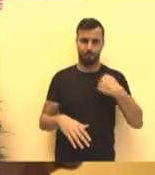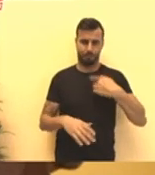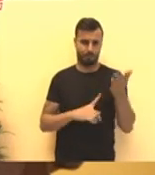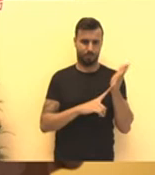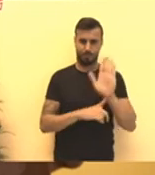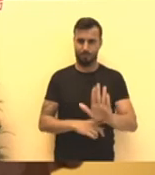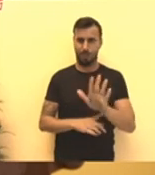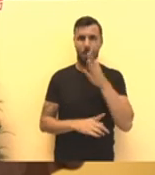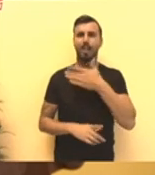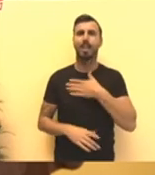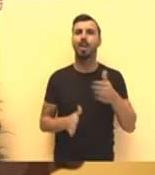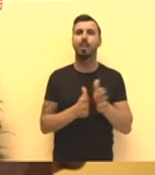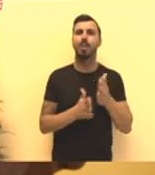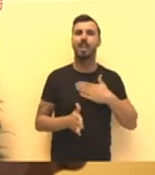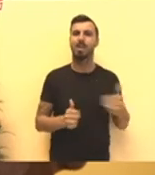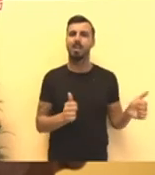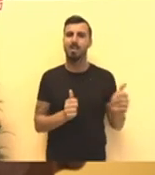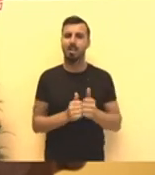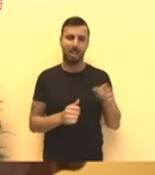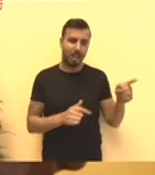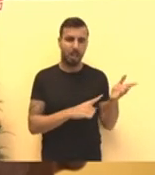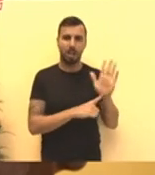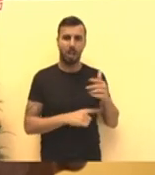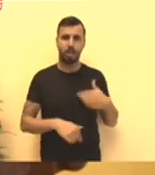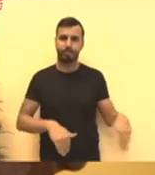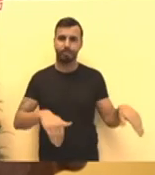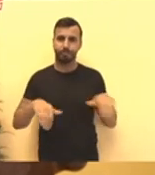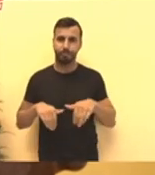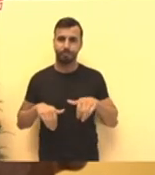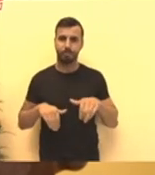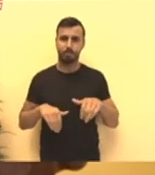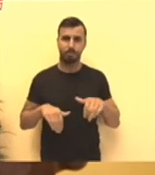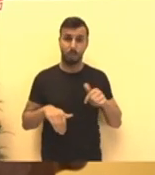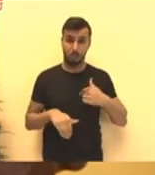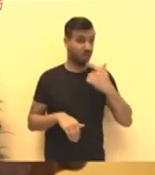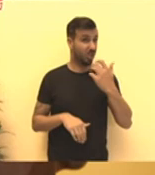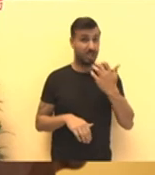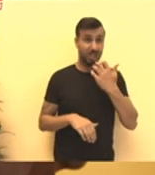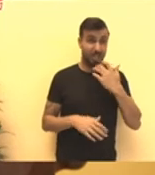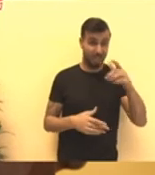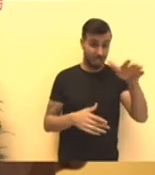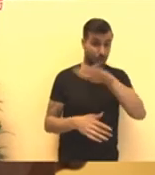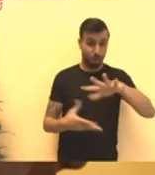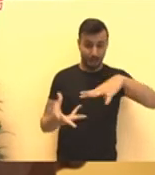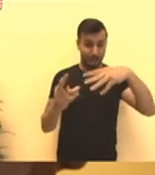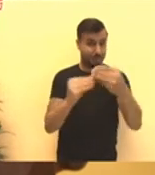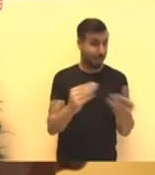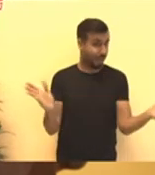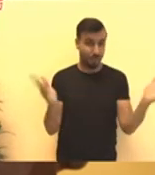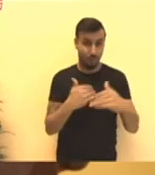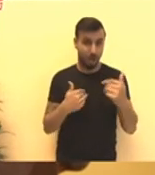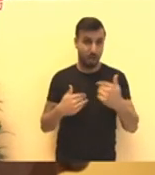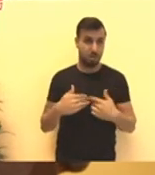yo decía que eso nada, que si no estaba adaptado, bueno, pues que la ponencia no se iba a presentar. Pero que de eso nada, que yo había estado ahí a lo que